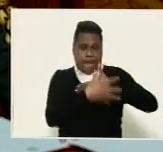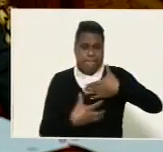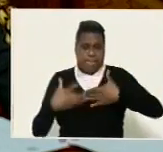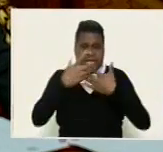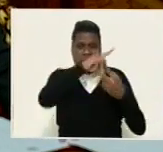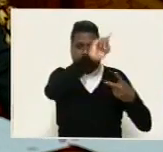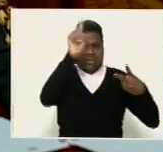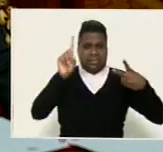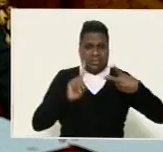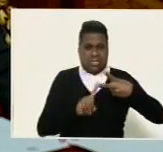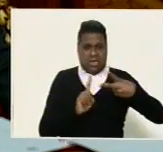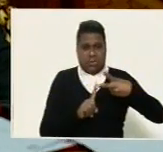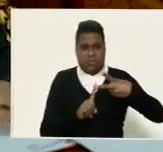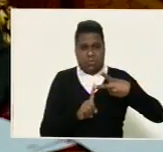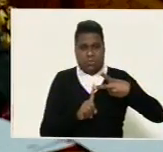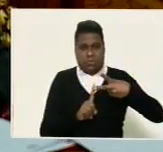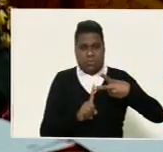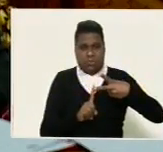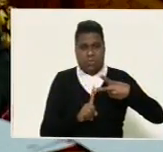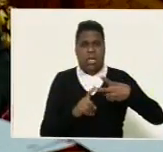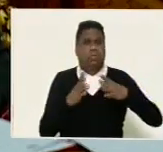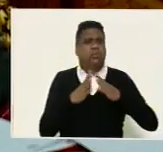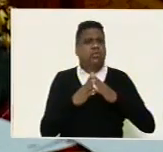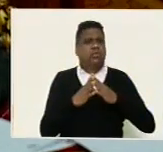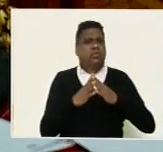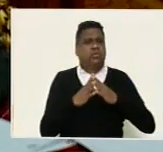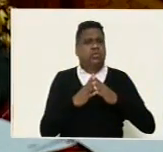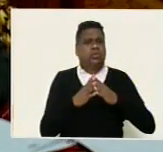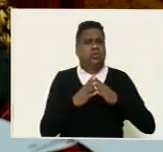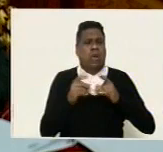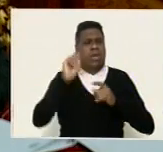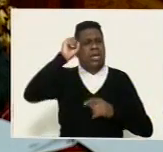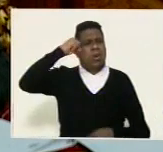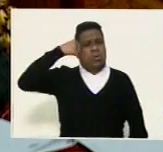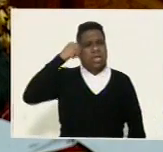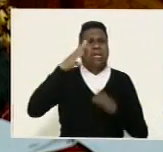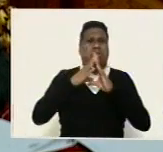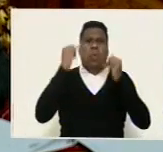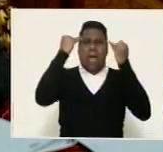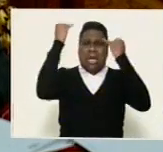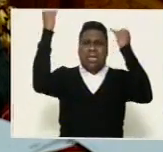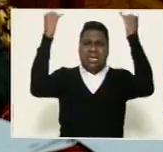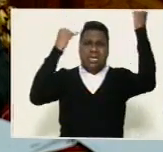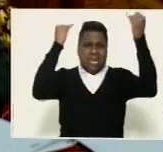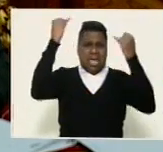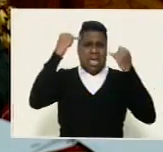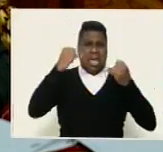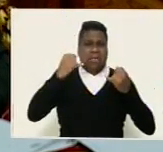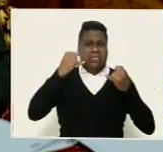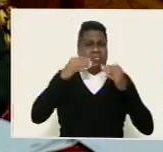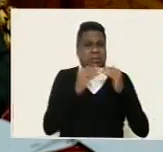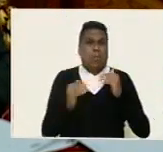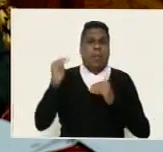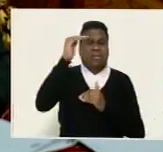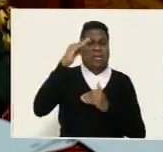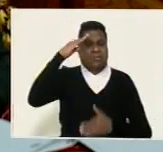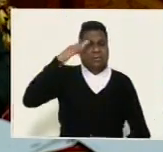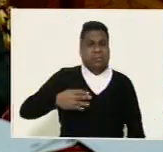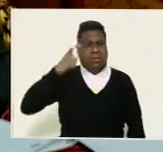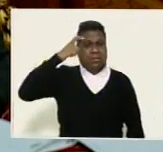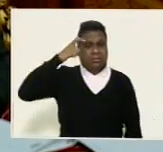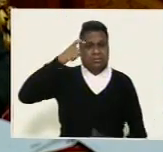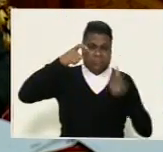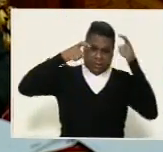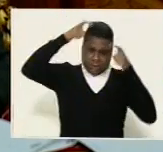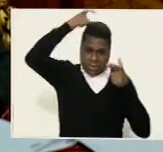Segundo, celebrar la iniciativa del Comandante Supremo de la Revolución Bolivariana, Hugo Chávez, hoy vigente,